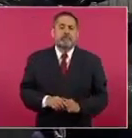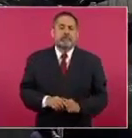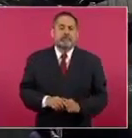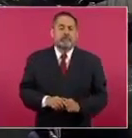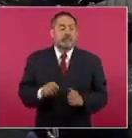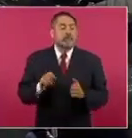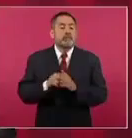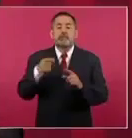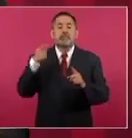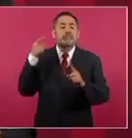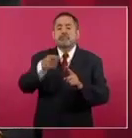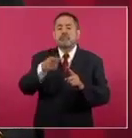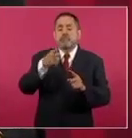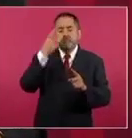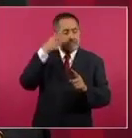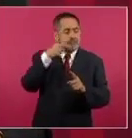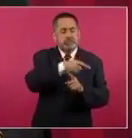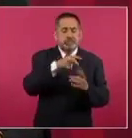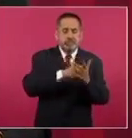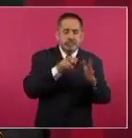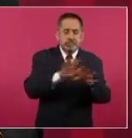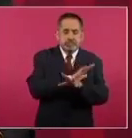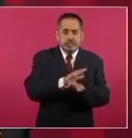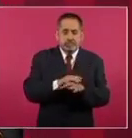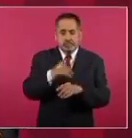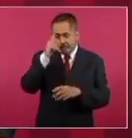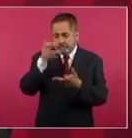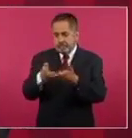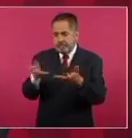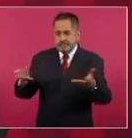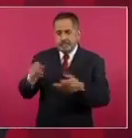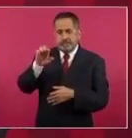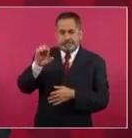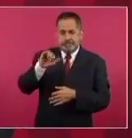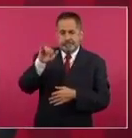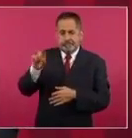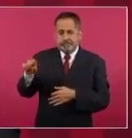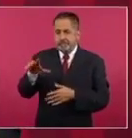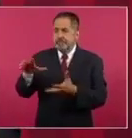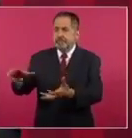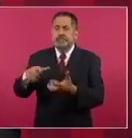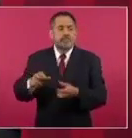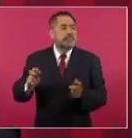con el propósito de poner las tierras ejidales al mercado